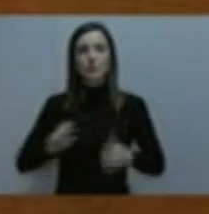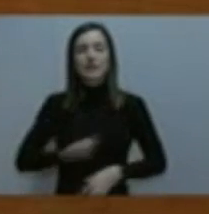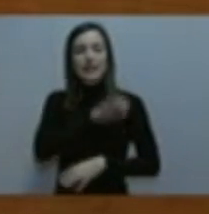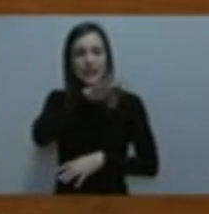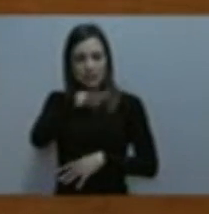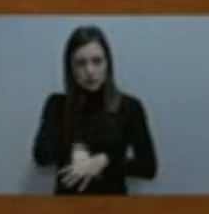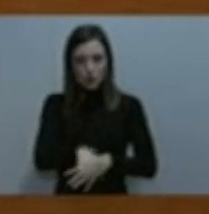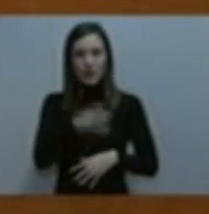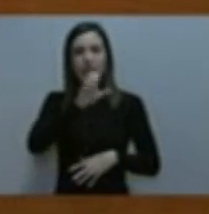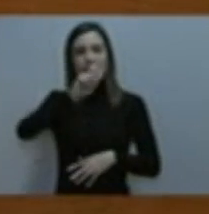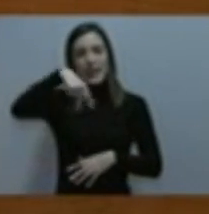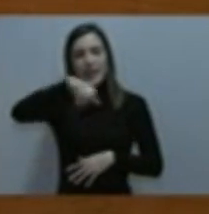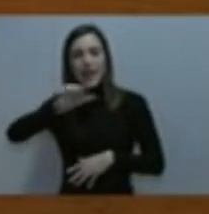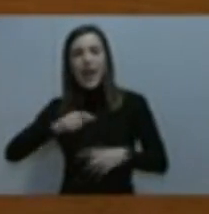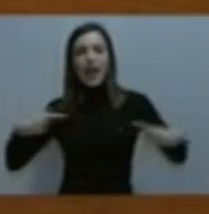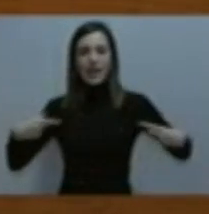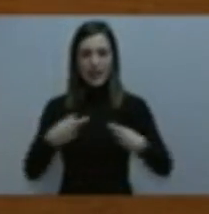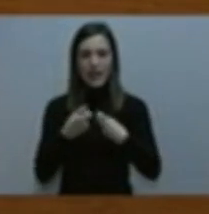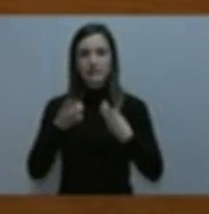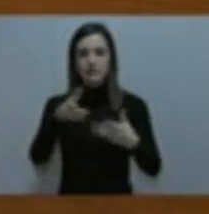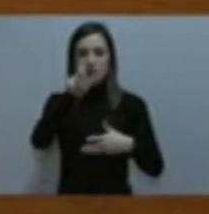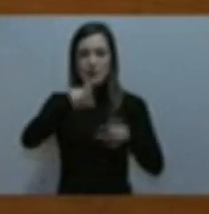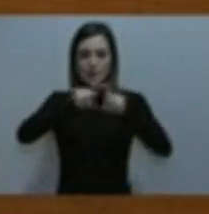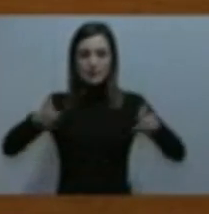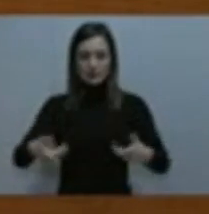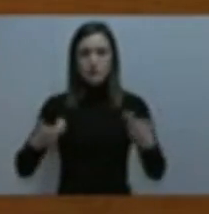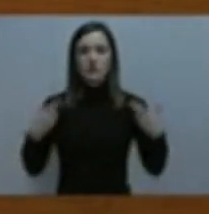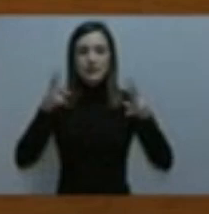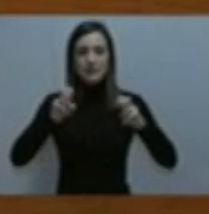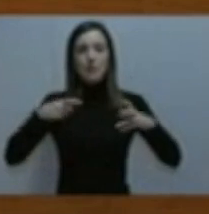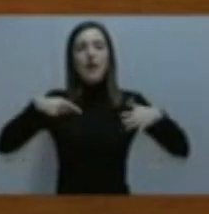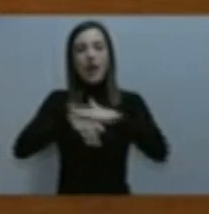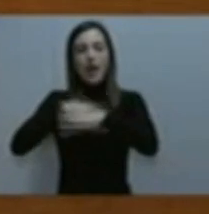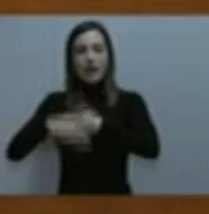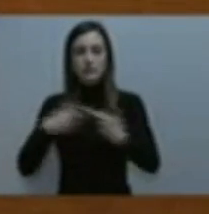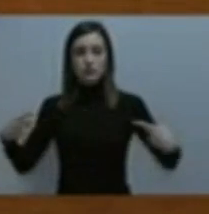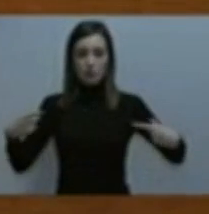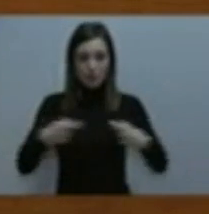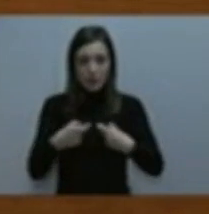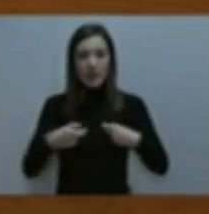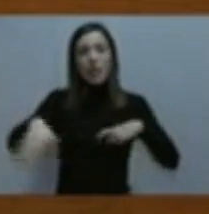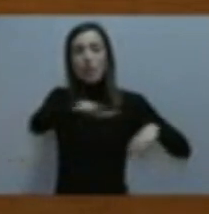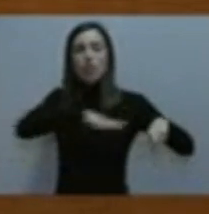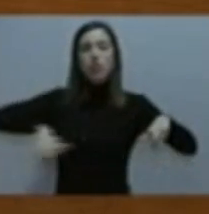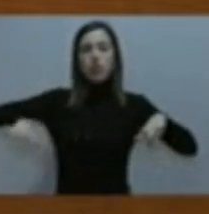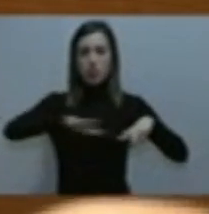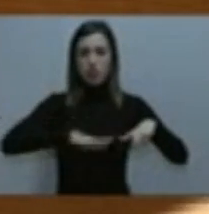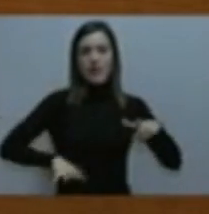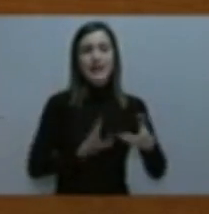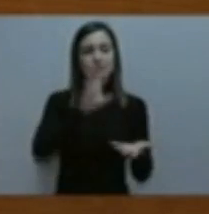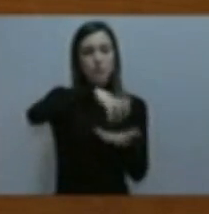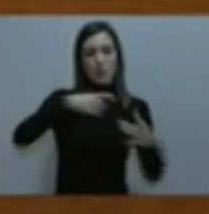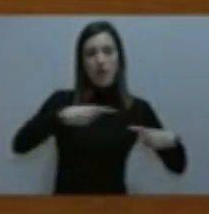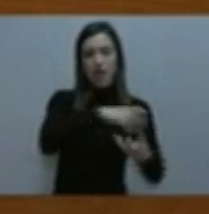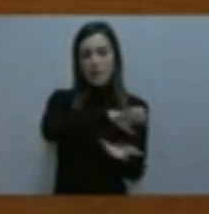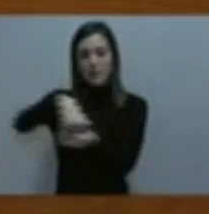por Enagas como gestor técnico del sistema gasístico, todas las plantas existentes están en una utilización